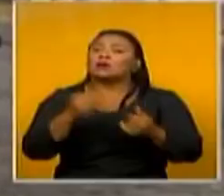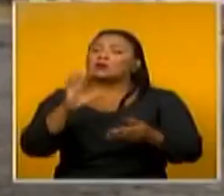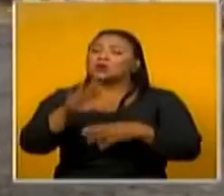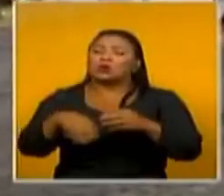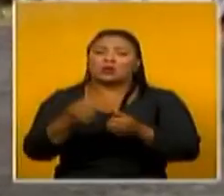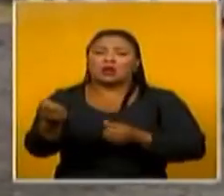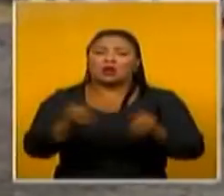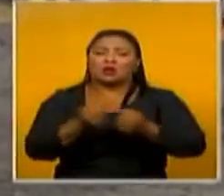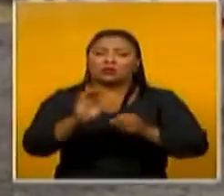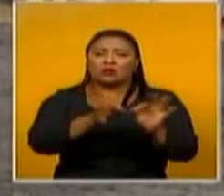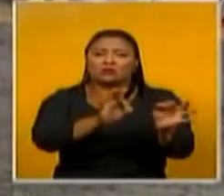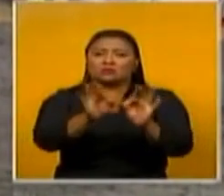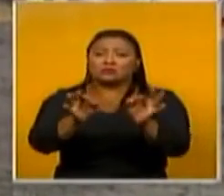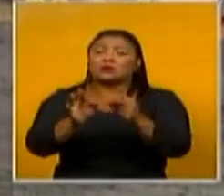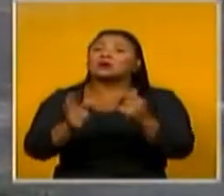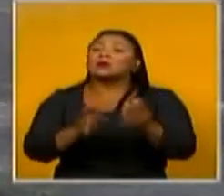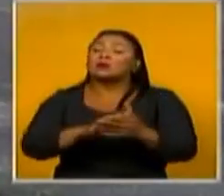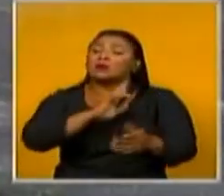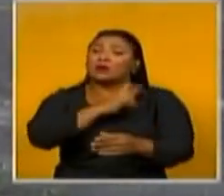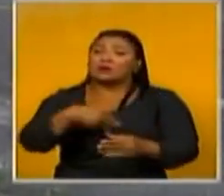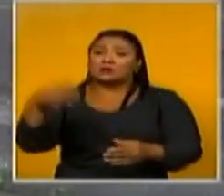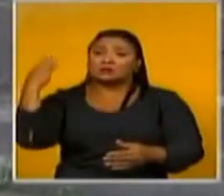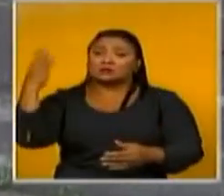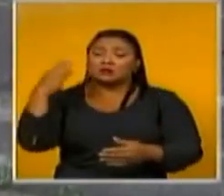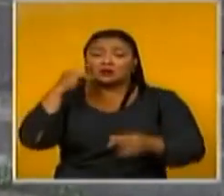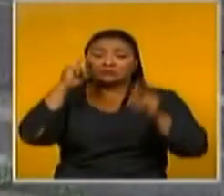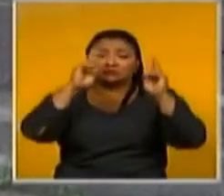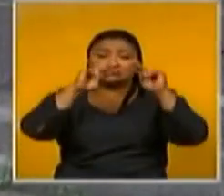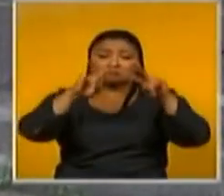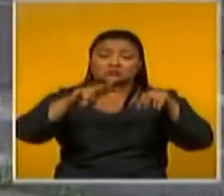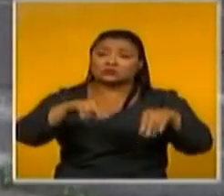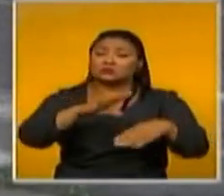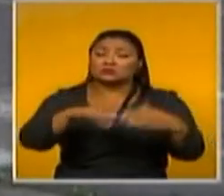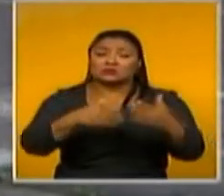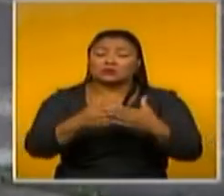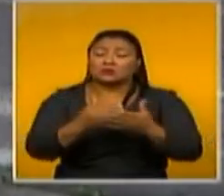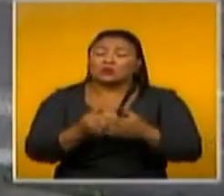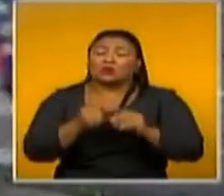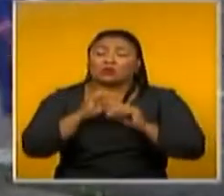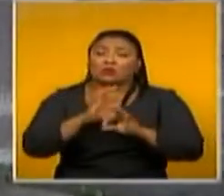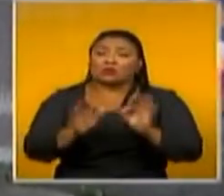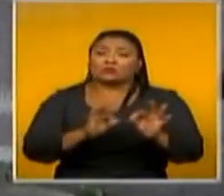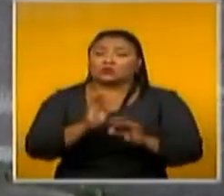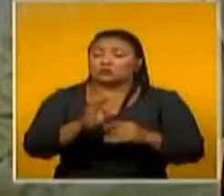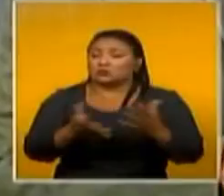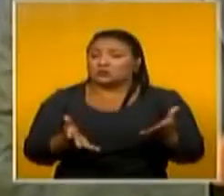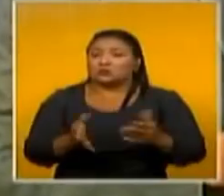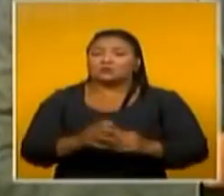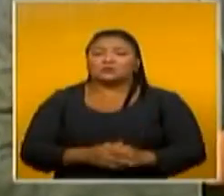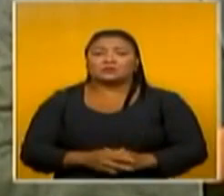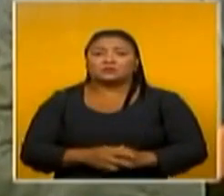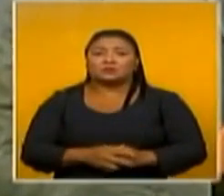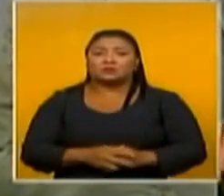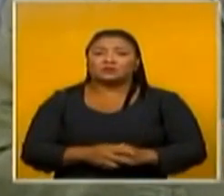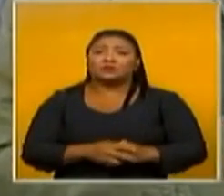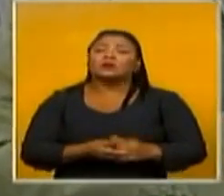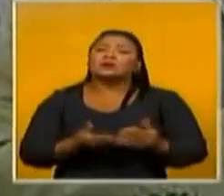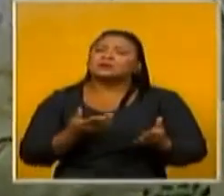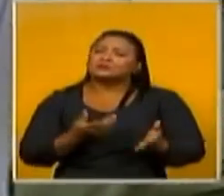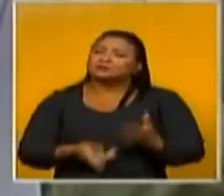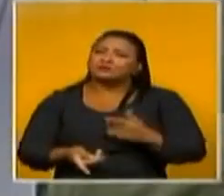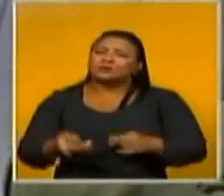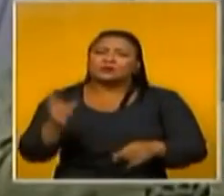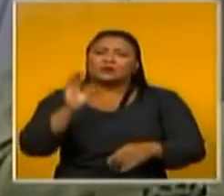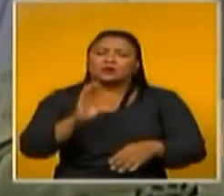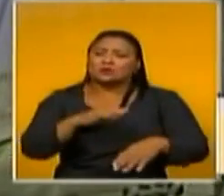vehículos dañados, proponiendo el vicealcalde una revisión de la tasa de recolección y así solventar las deficiencias. Lo que se busca es que